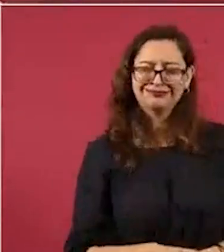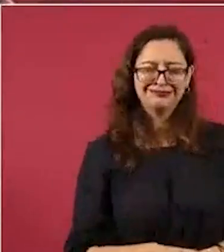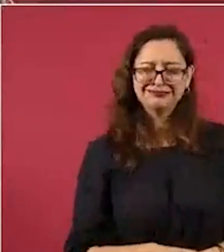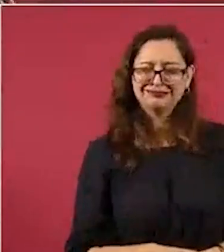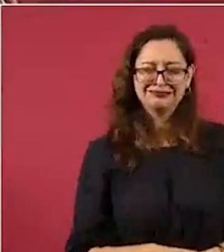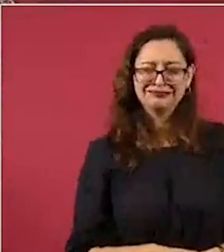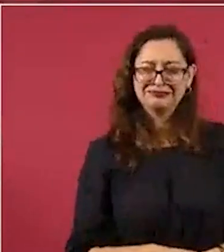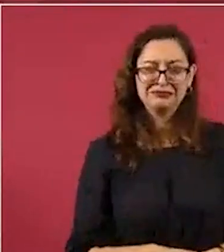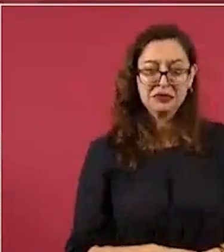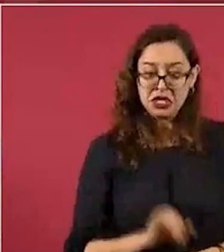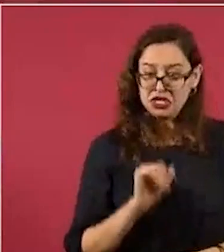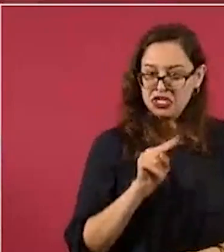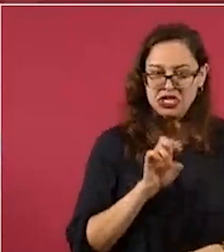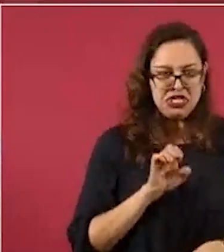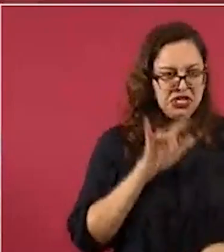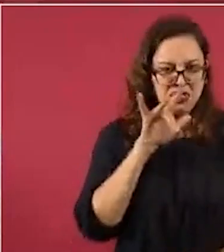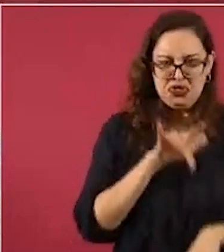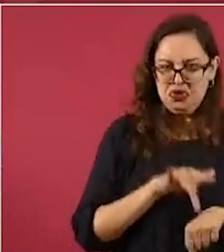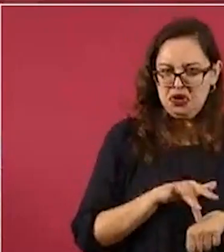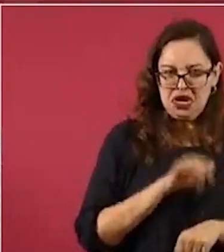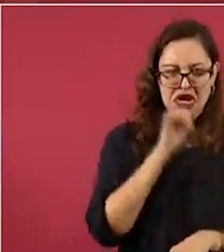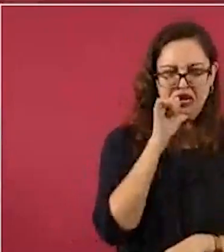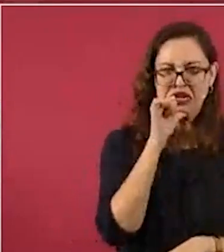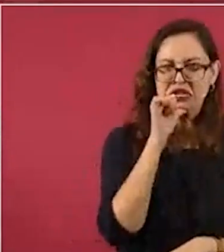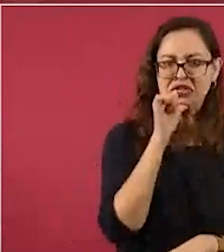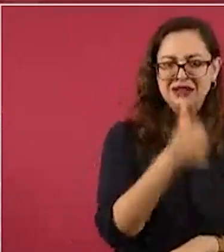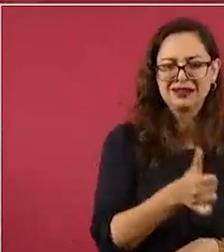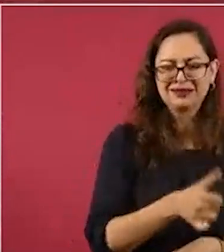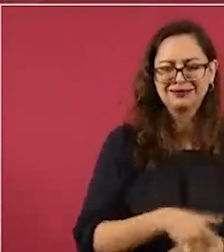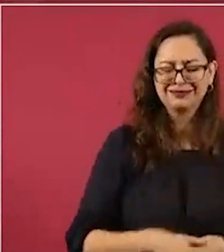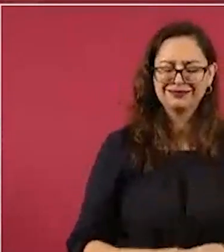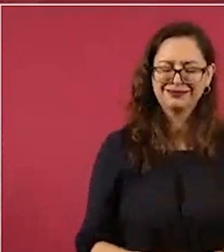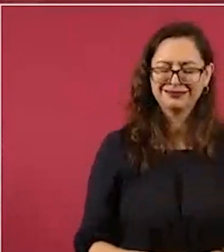El INE no se toca. Ni más es